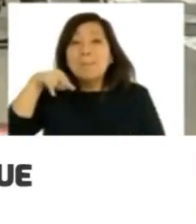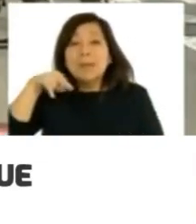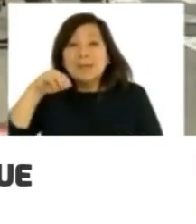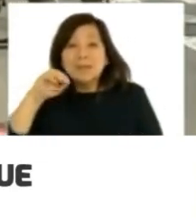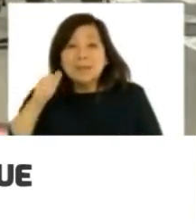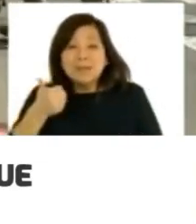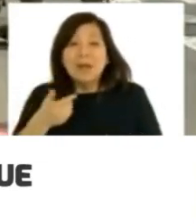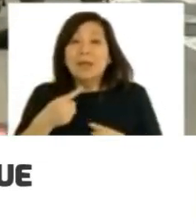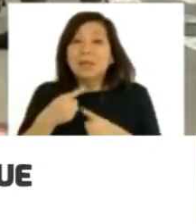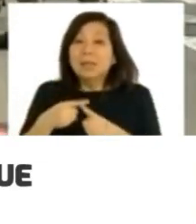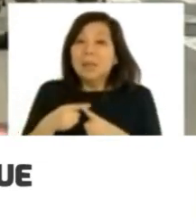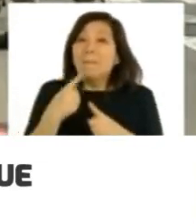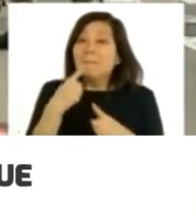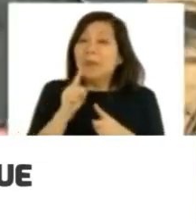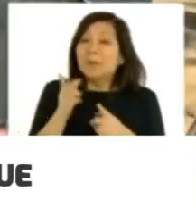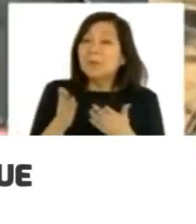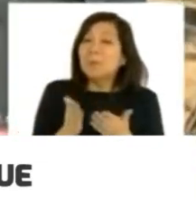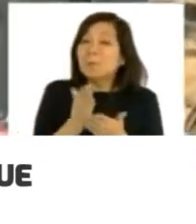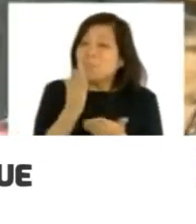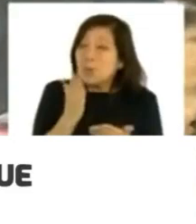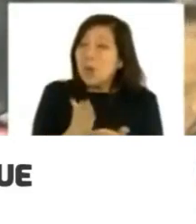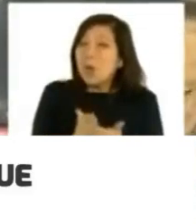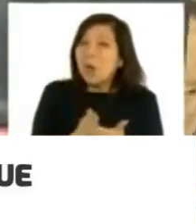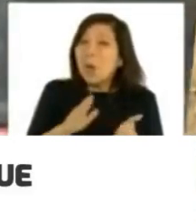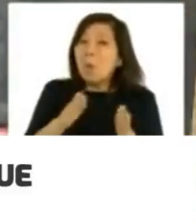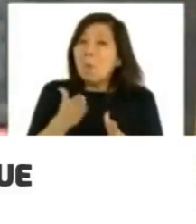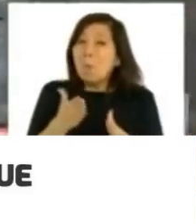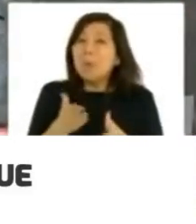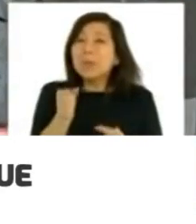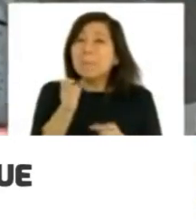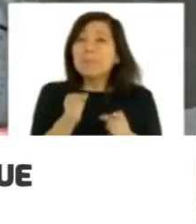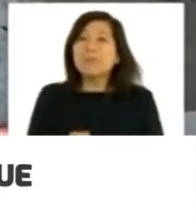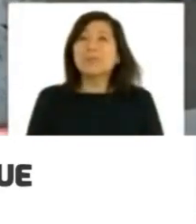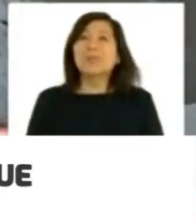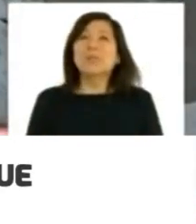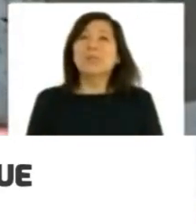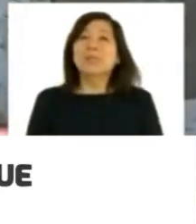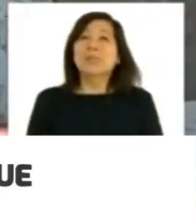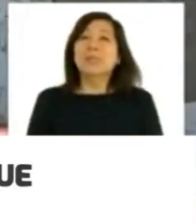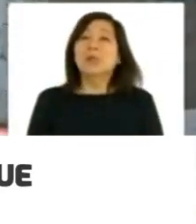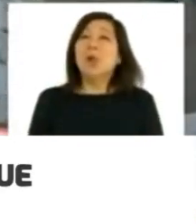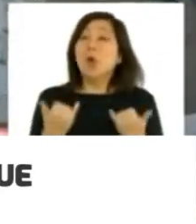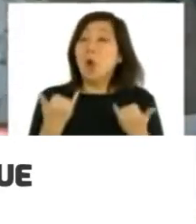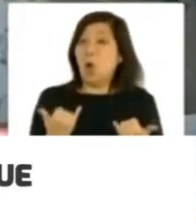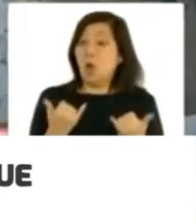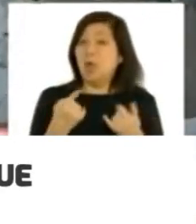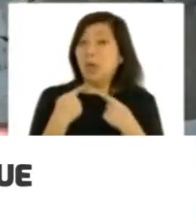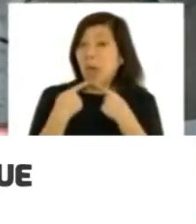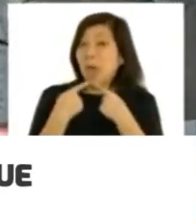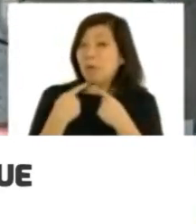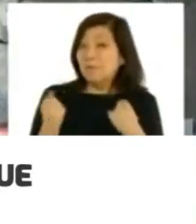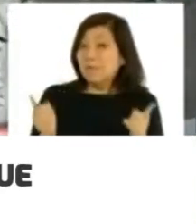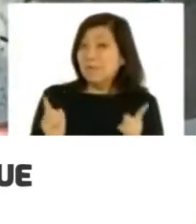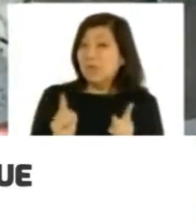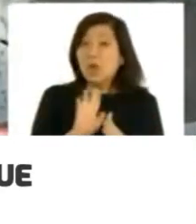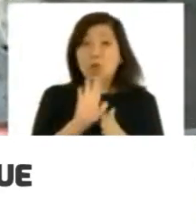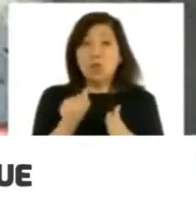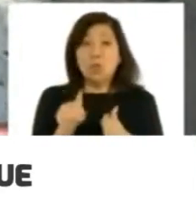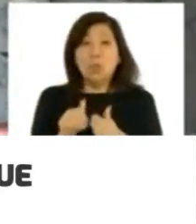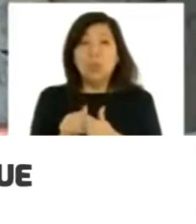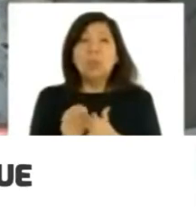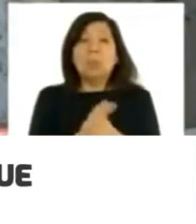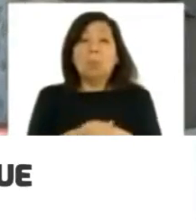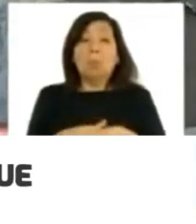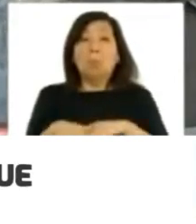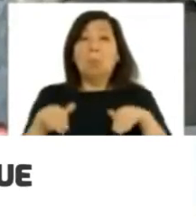gobierno regional para encontrar responsables de la muerte por lo menos de 13 personas? Hoy parecen los comunicados difundidos que todos se están lavando la mano. ¿Qué va a